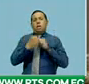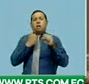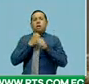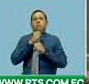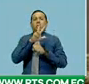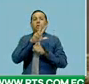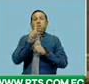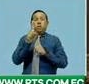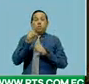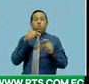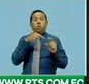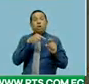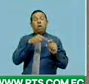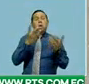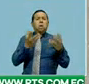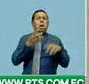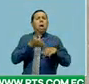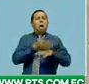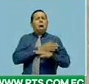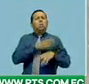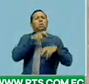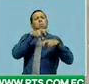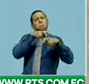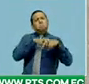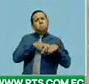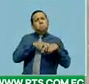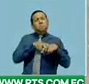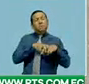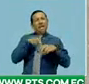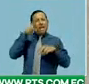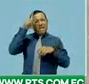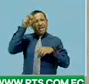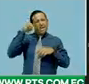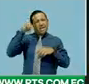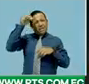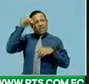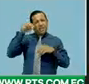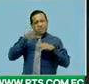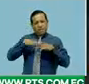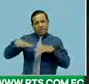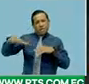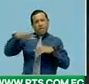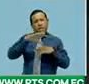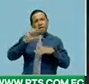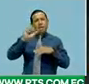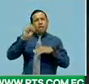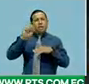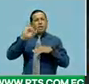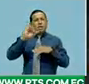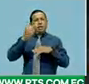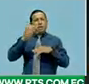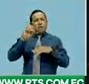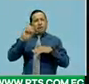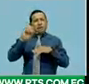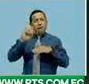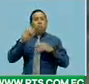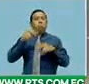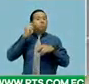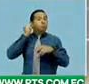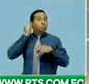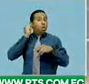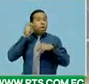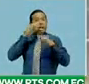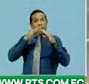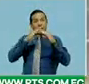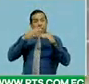los exteriores de la ciudad Santiago, de acuerdo a las versiones policiales. ¿Cuándo aparecieron sus victimarios? Se